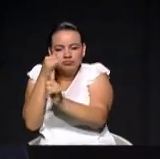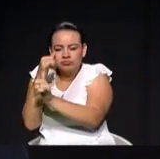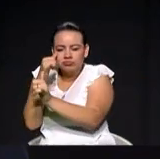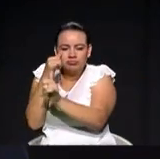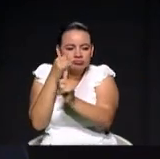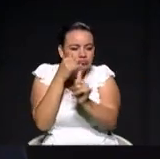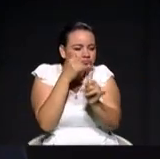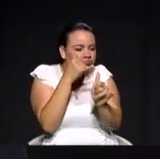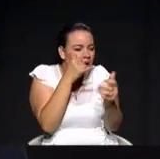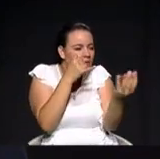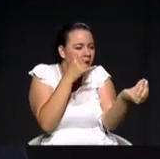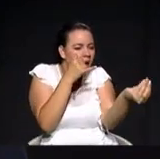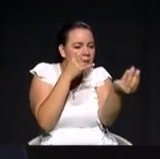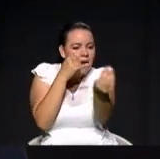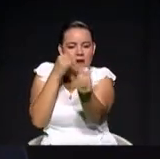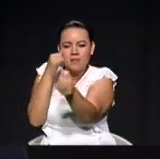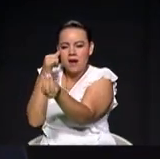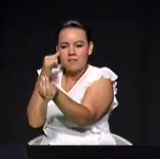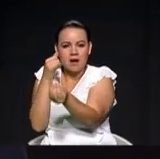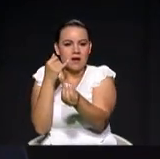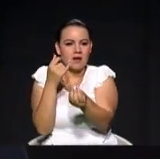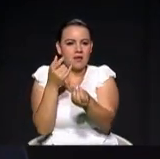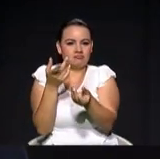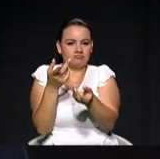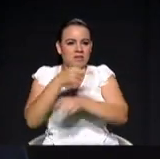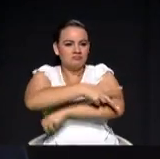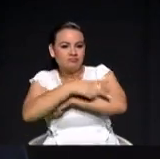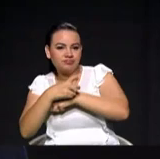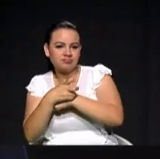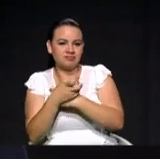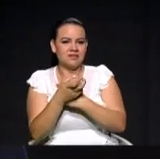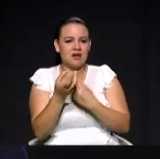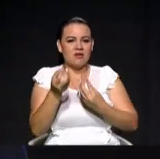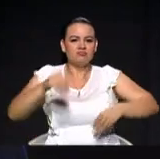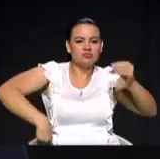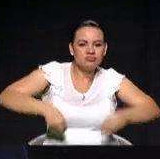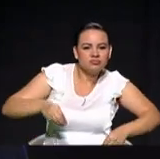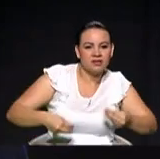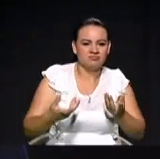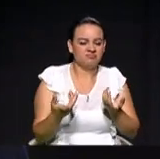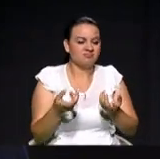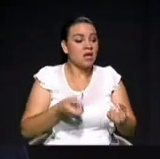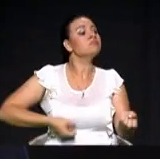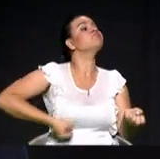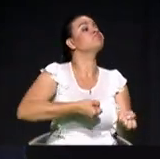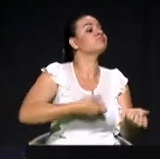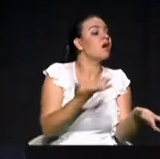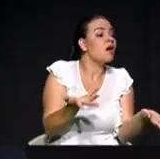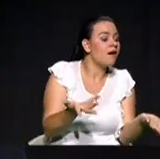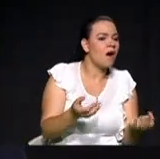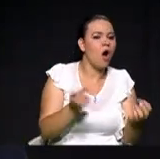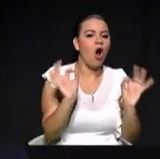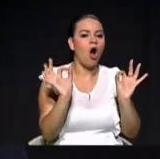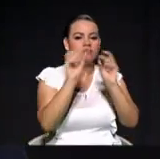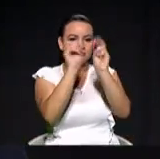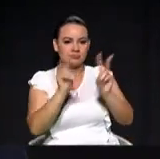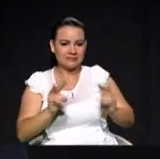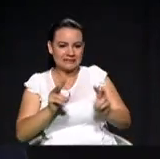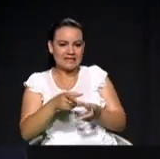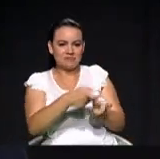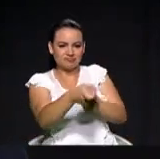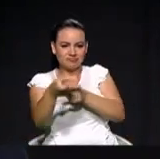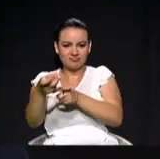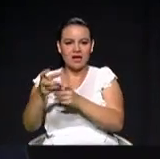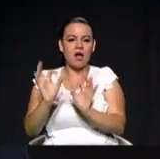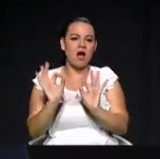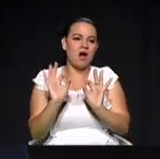los delitos los hurtos los fleteos los ciberataques y las rentas criminales